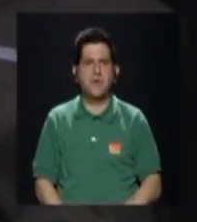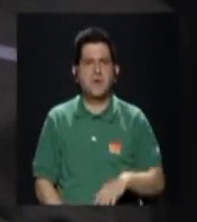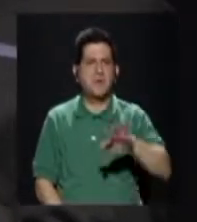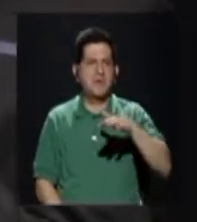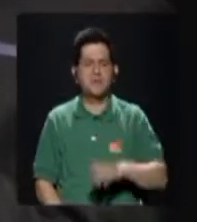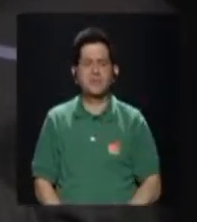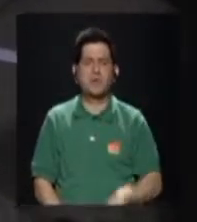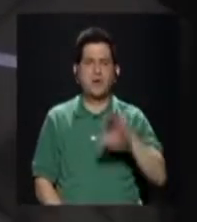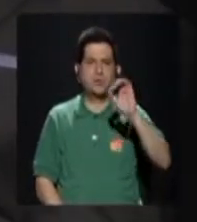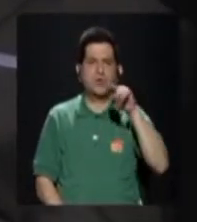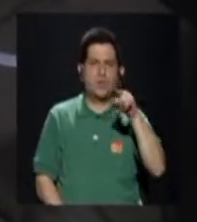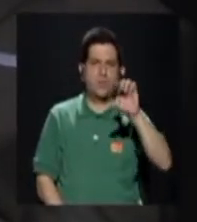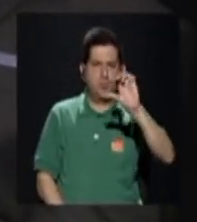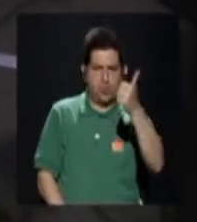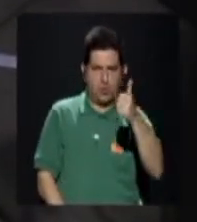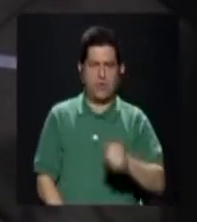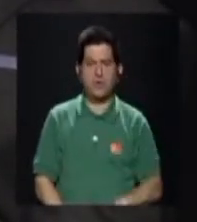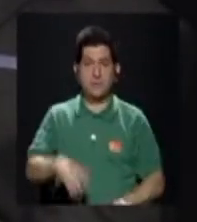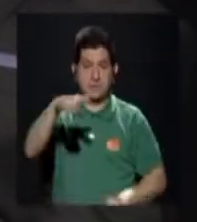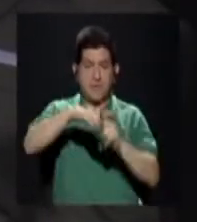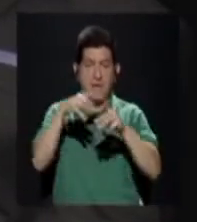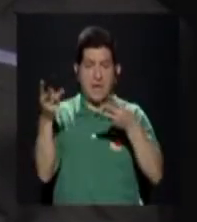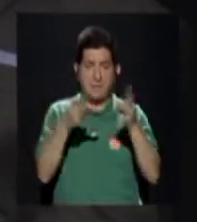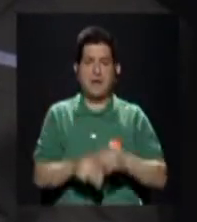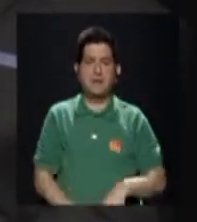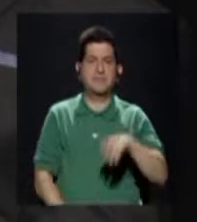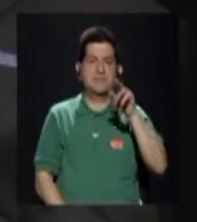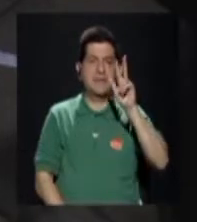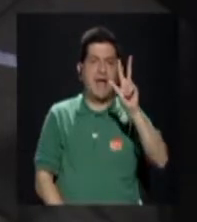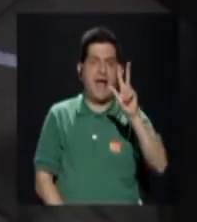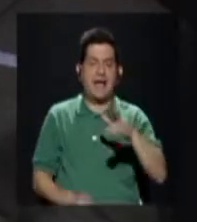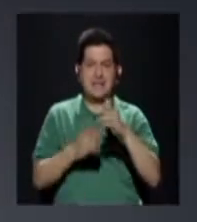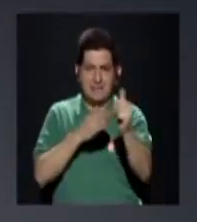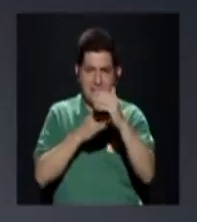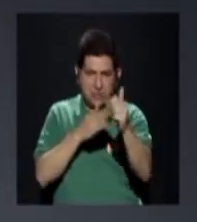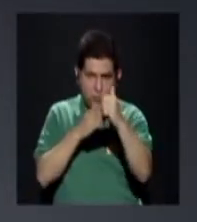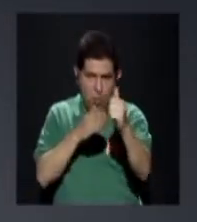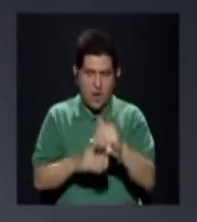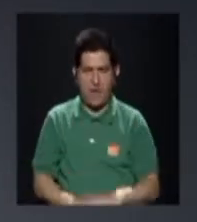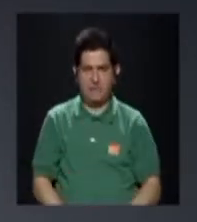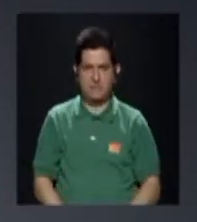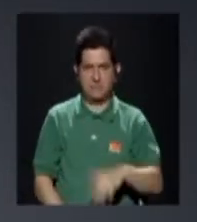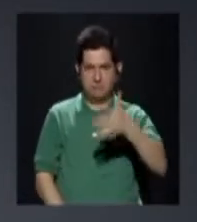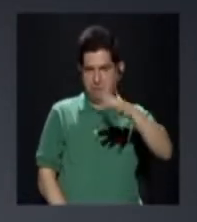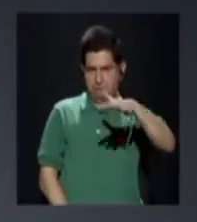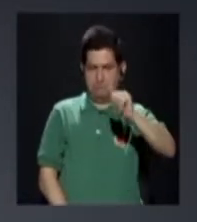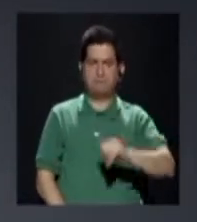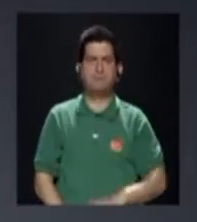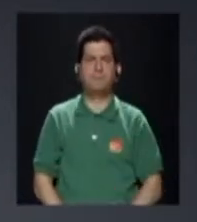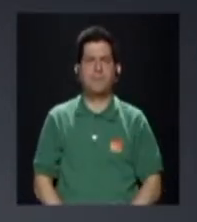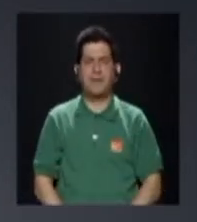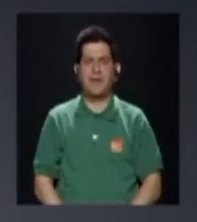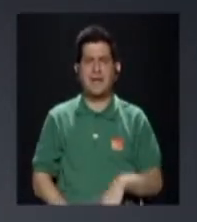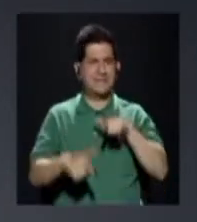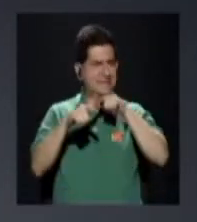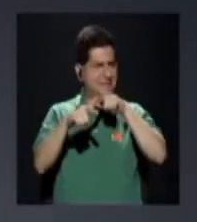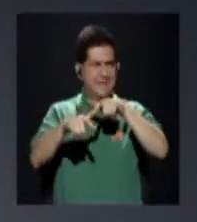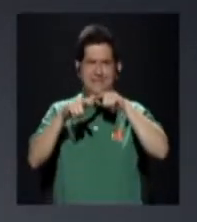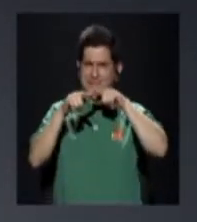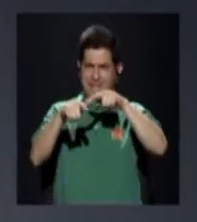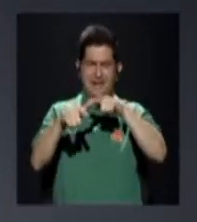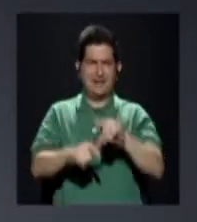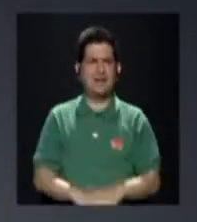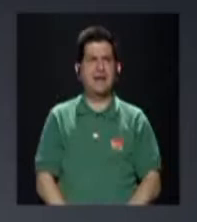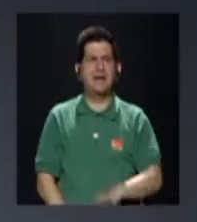aparece en el mercado a $3. Una cosa así. Exagerado. Es